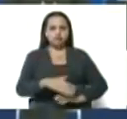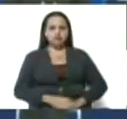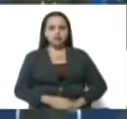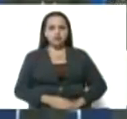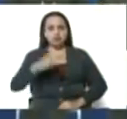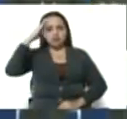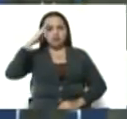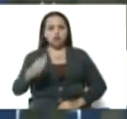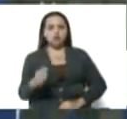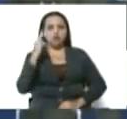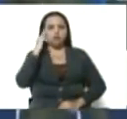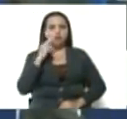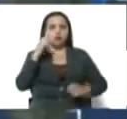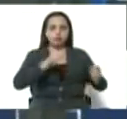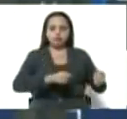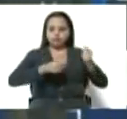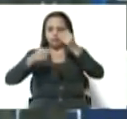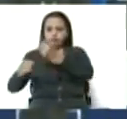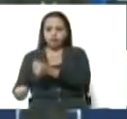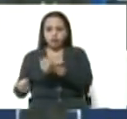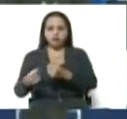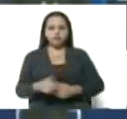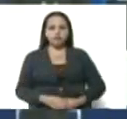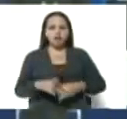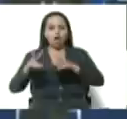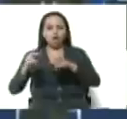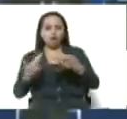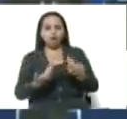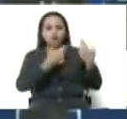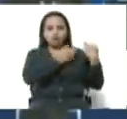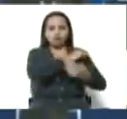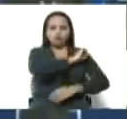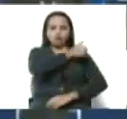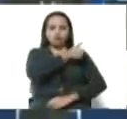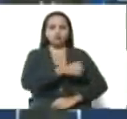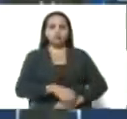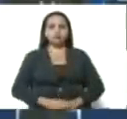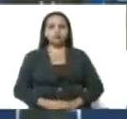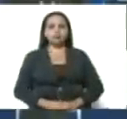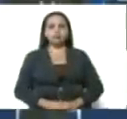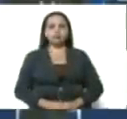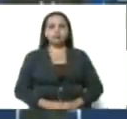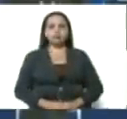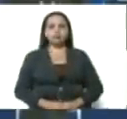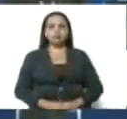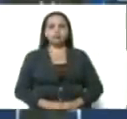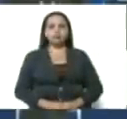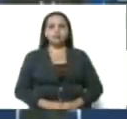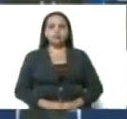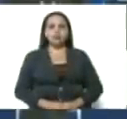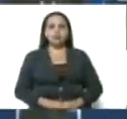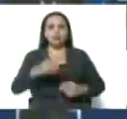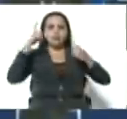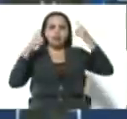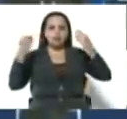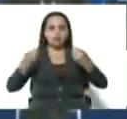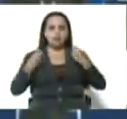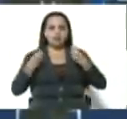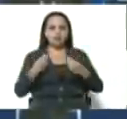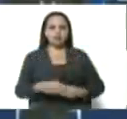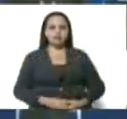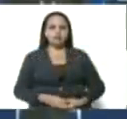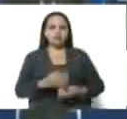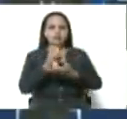bolivariano al mayor general los cinco antonio hablan de islandés chávez vive la patria sigue